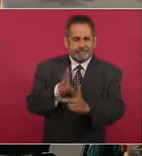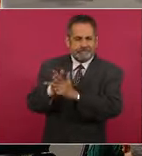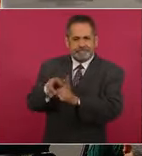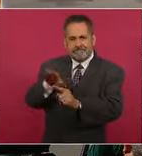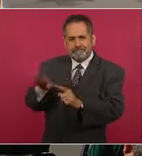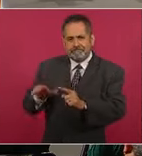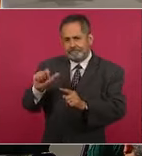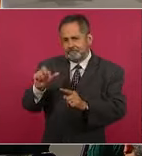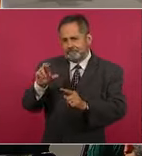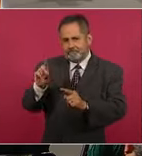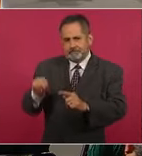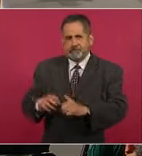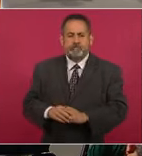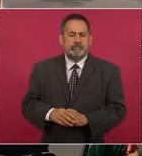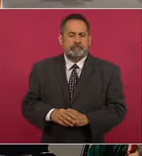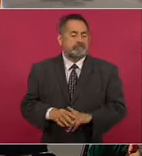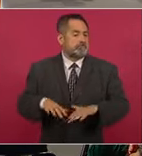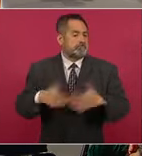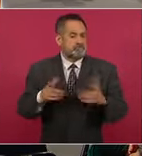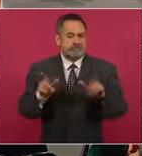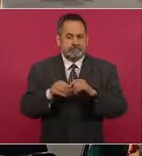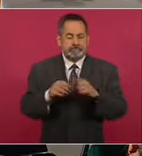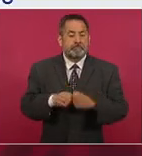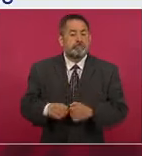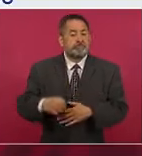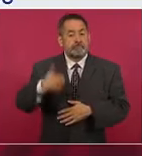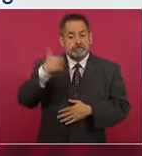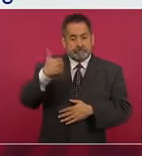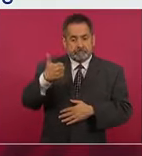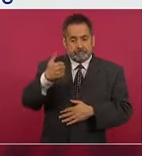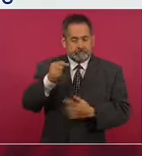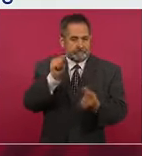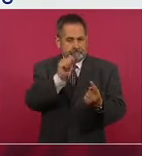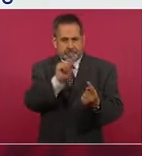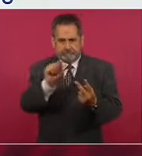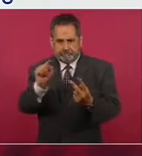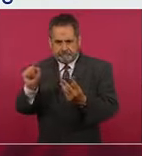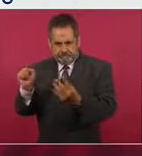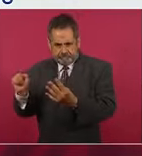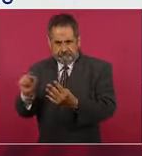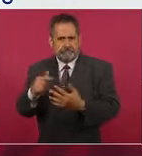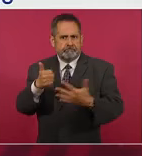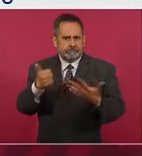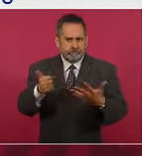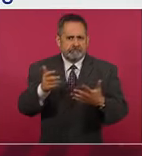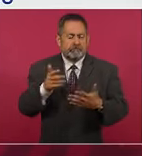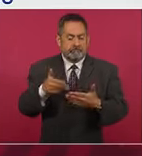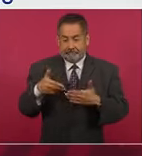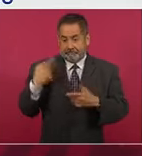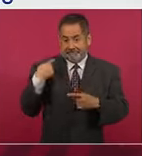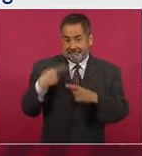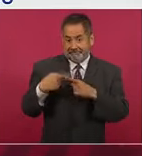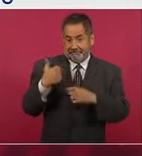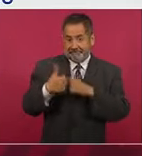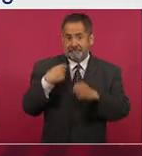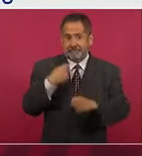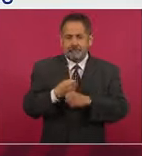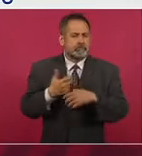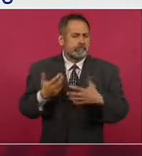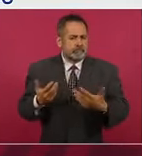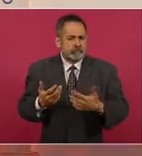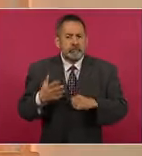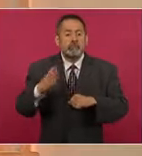Siguiente. En conclusión, ha habido 6 casos este año. Señalar que son 6 casos porque son